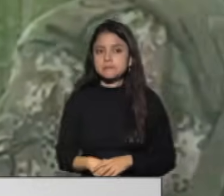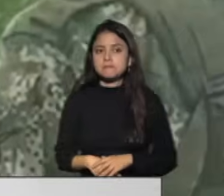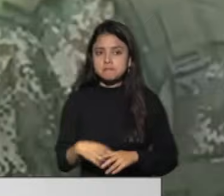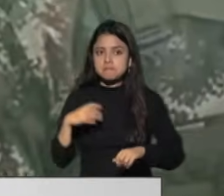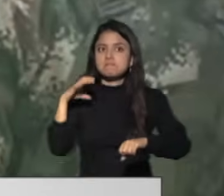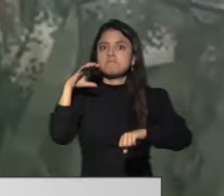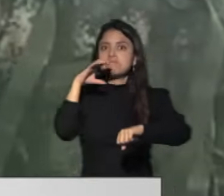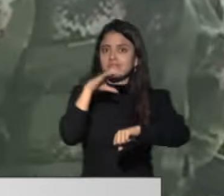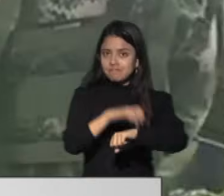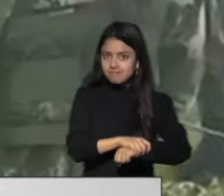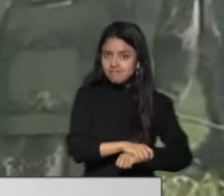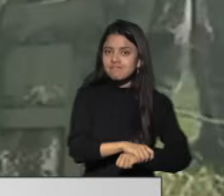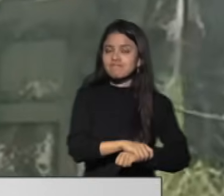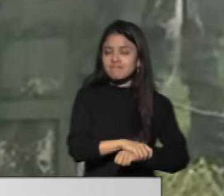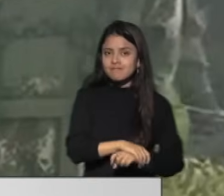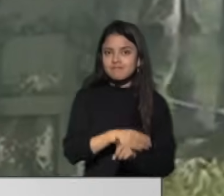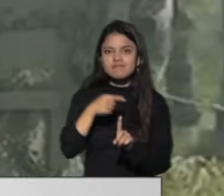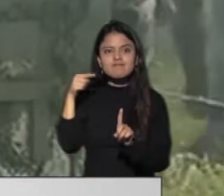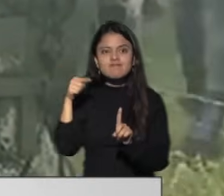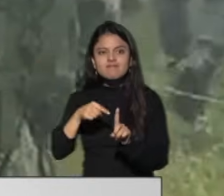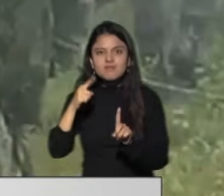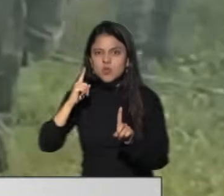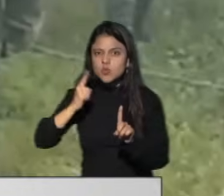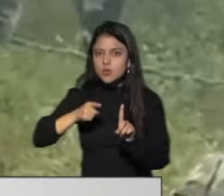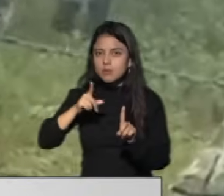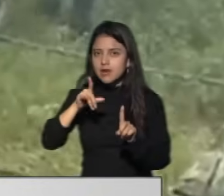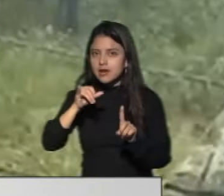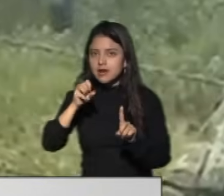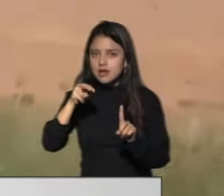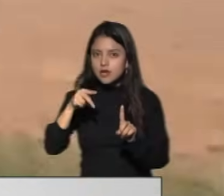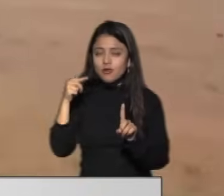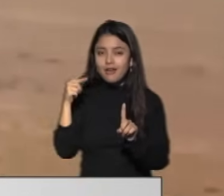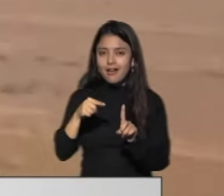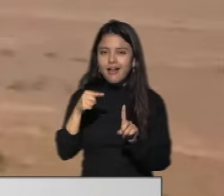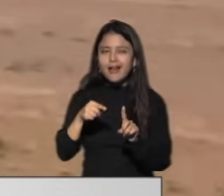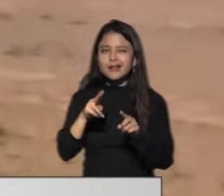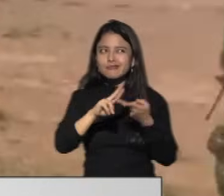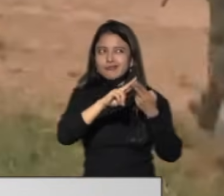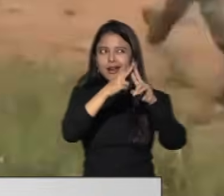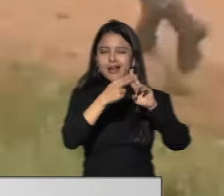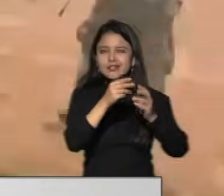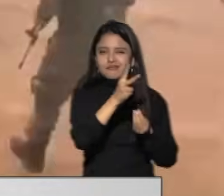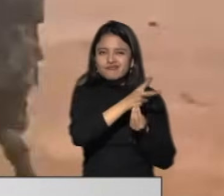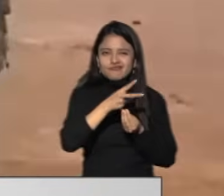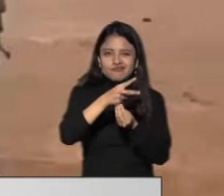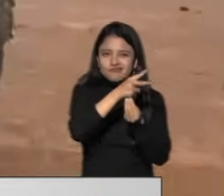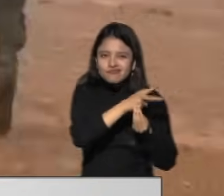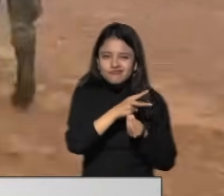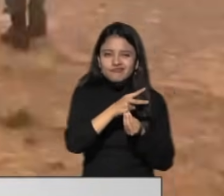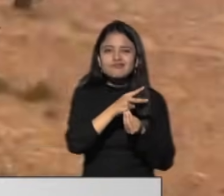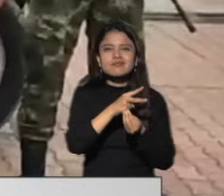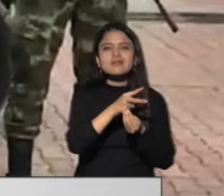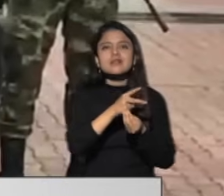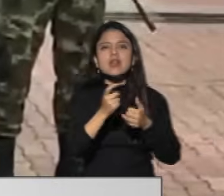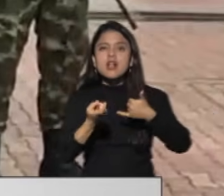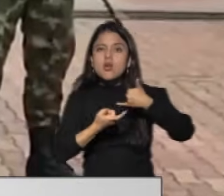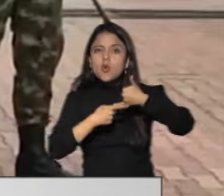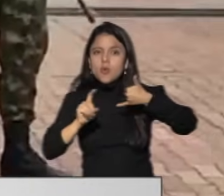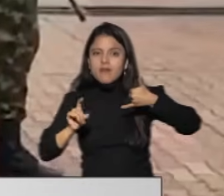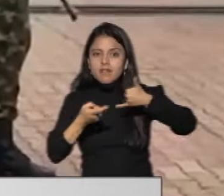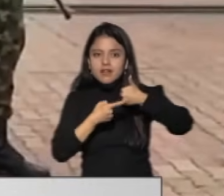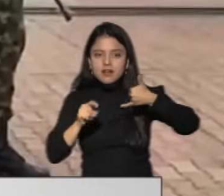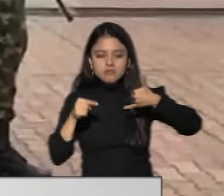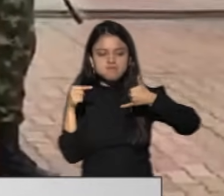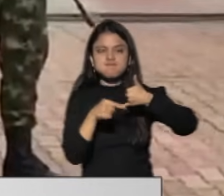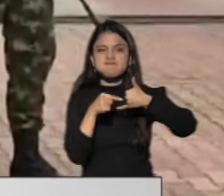mano derecha de alias Iván Mordisco, quien es jefe de toda esta disidencia que opera en el Guaviare. Pues según pudo establecer un informe